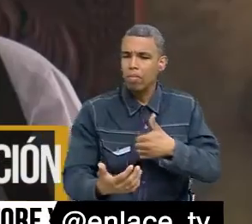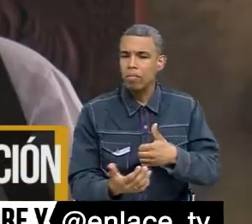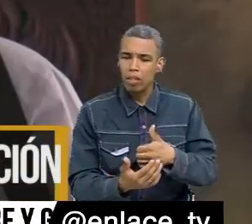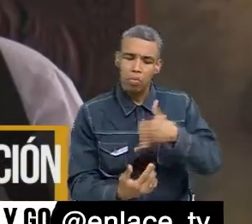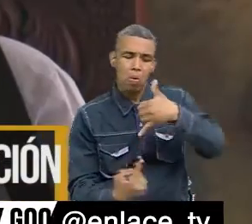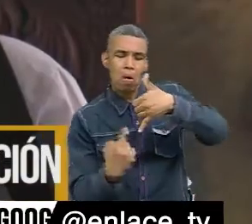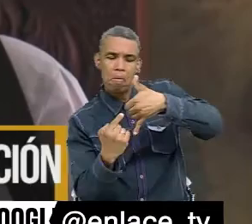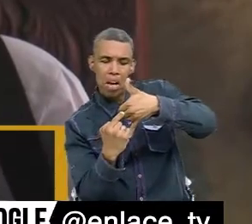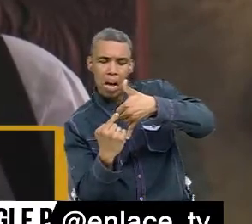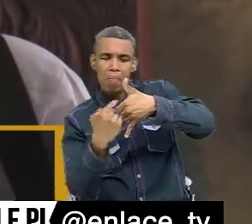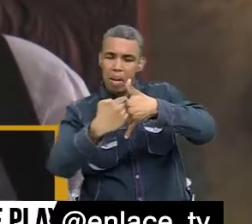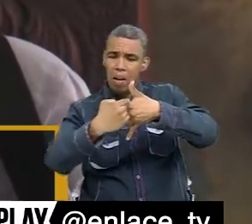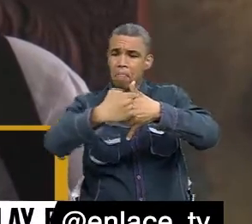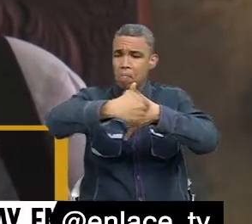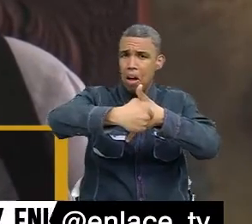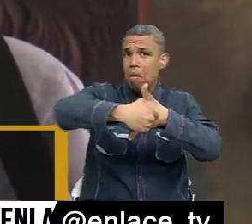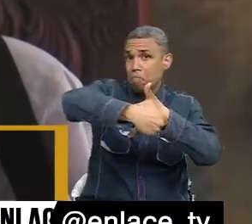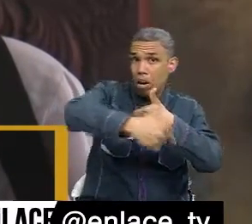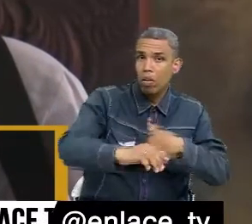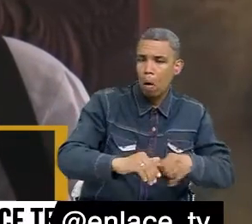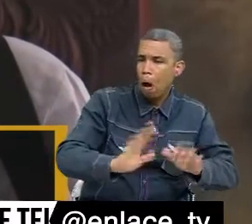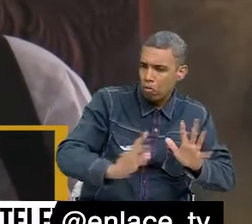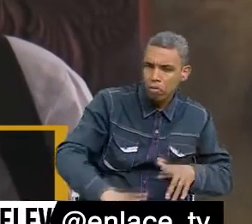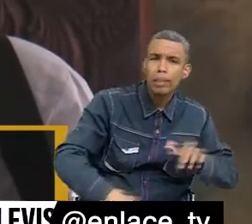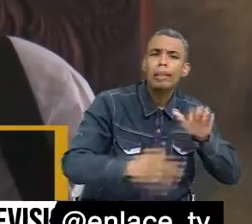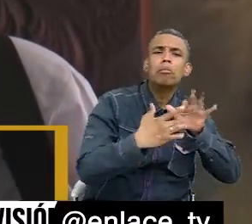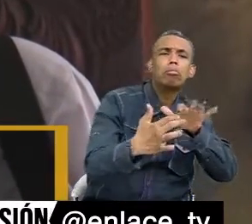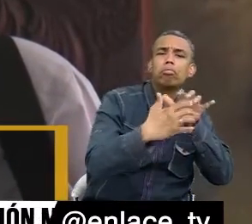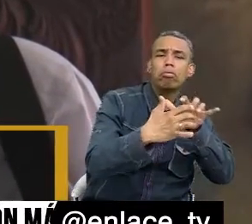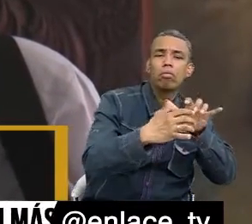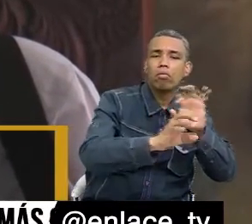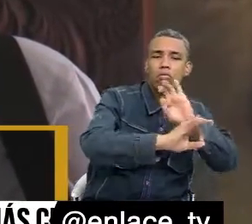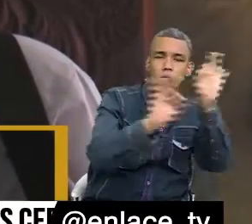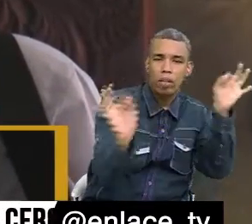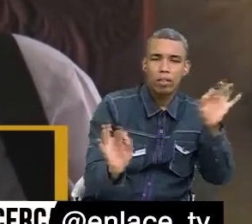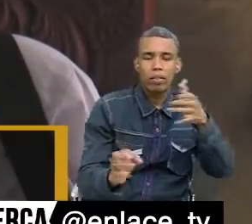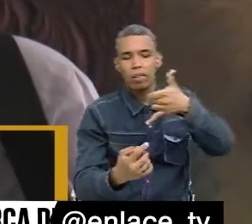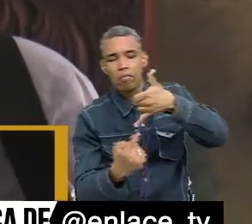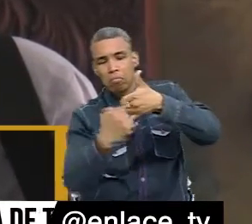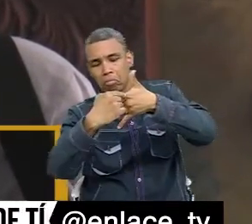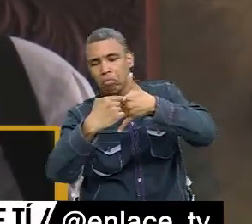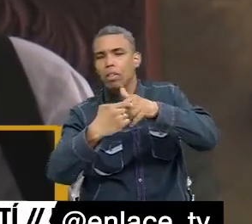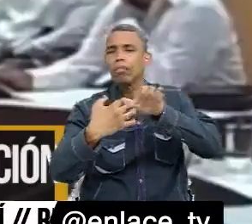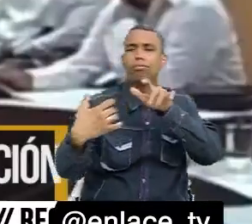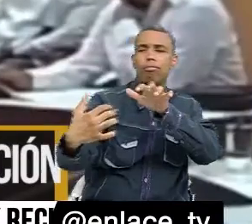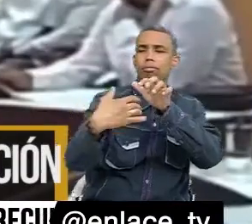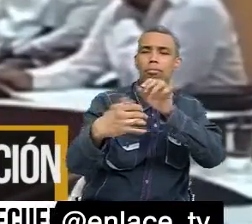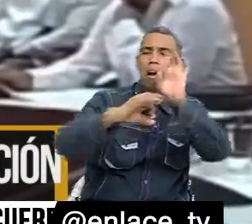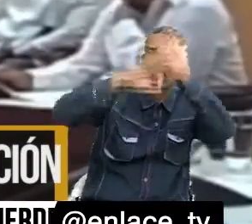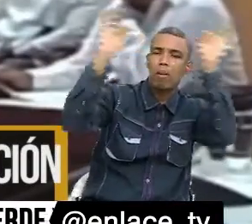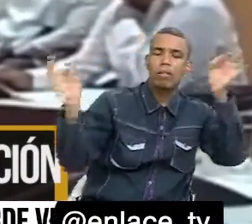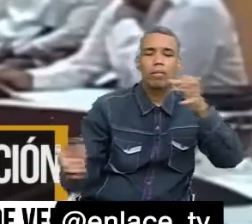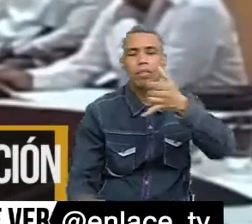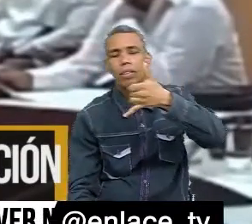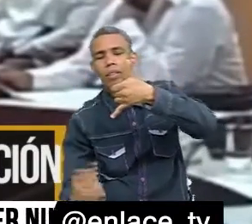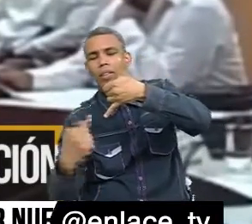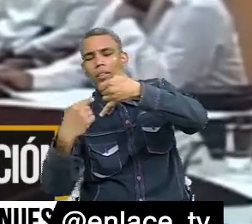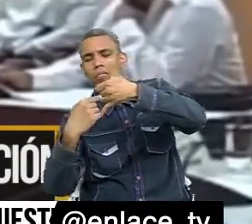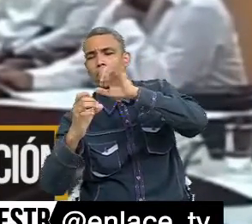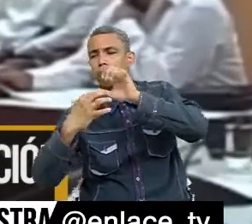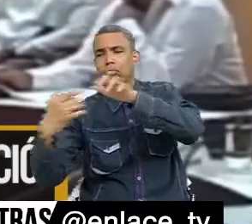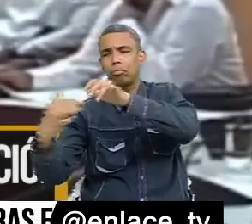yo creo que se debe a que esperan que las inversiones se hagan con motivo de los